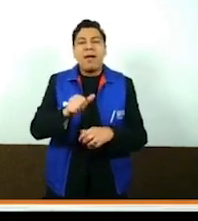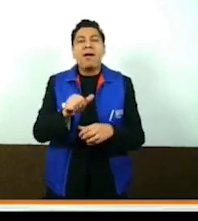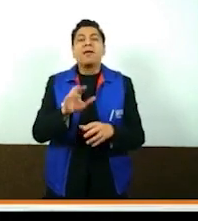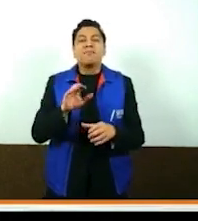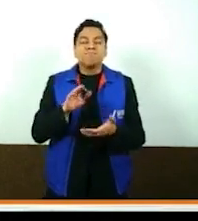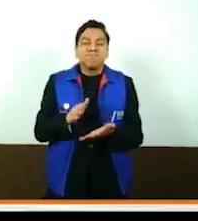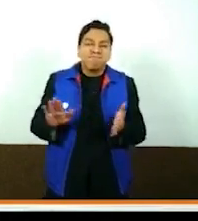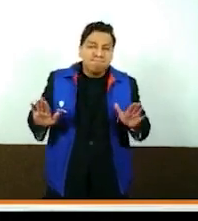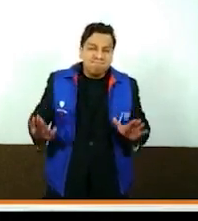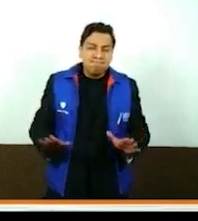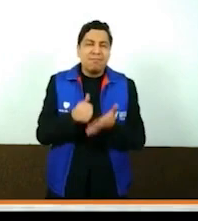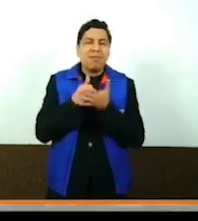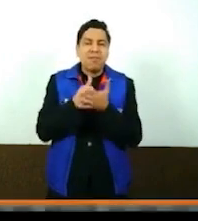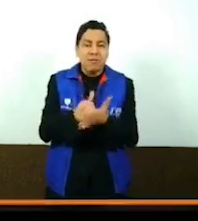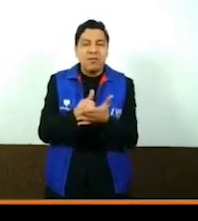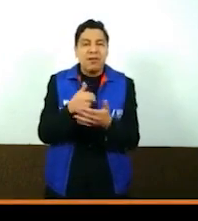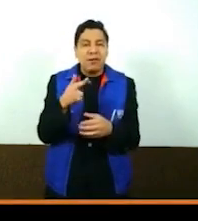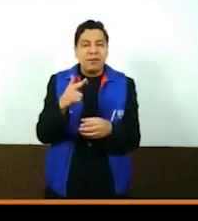socialmente responsables.